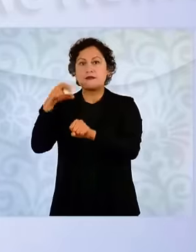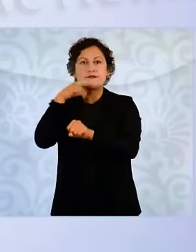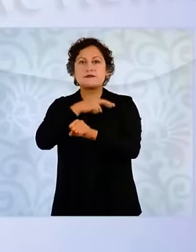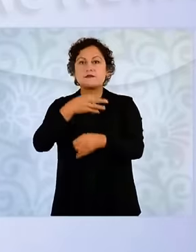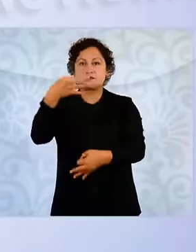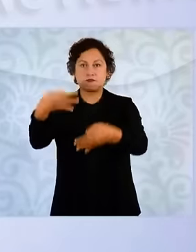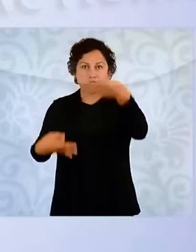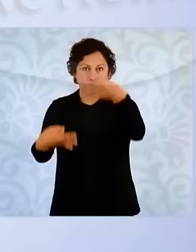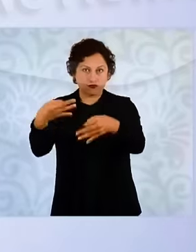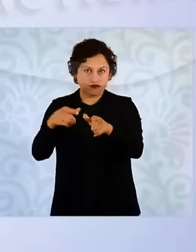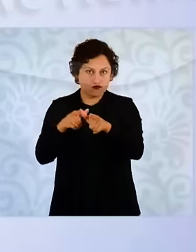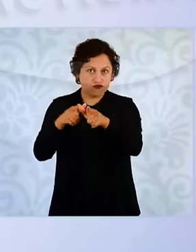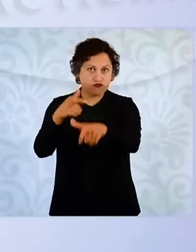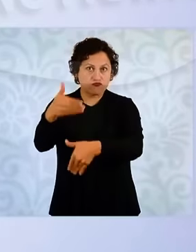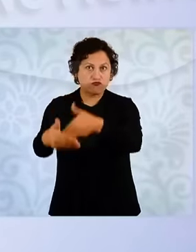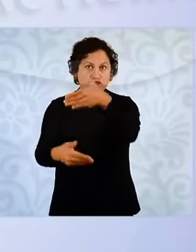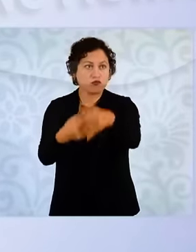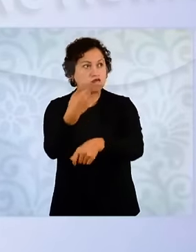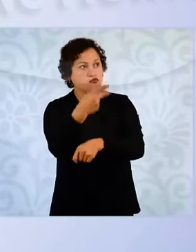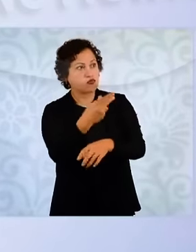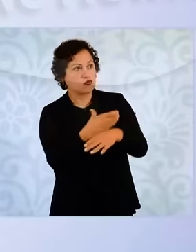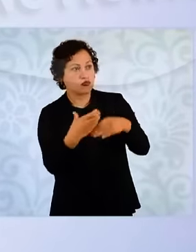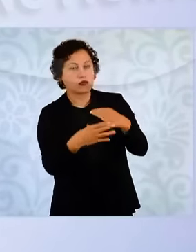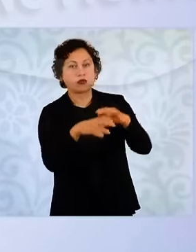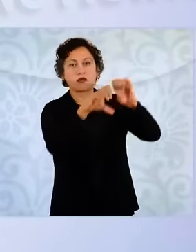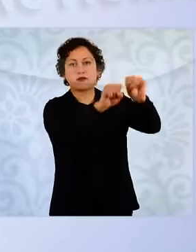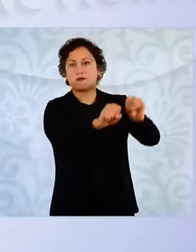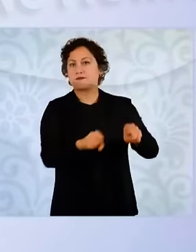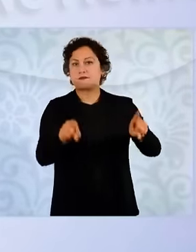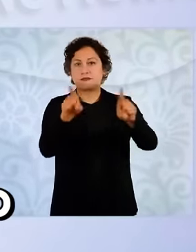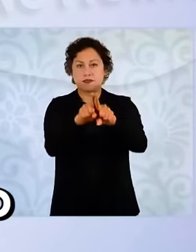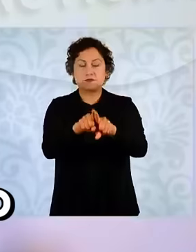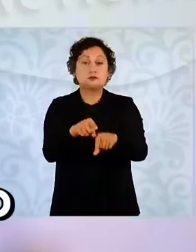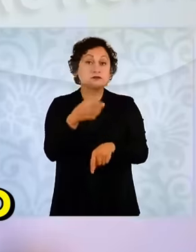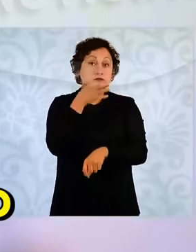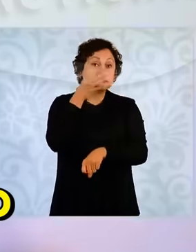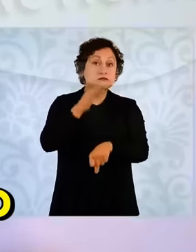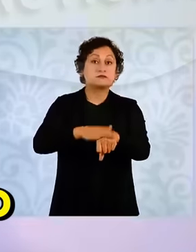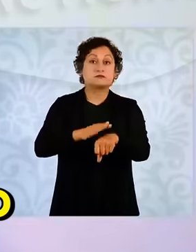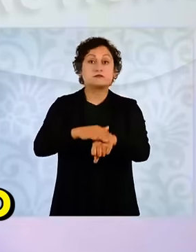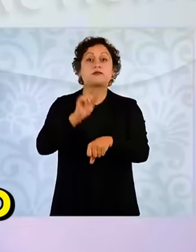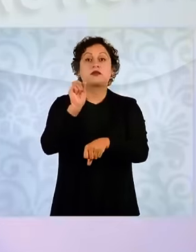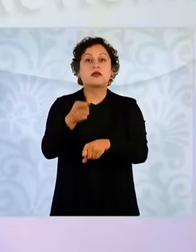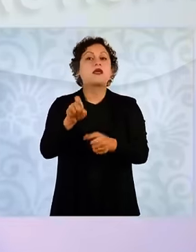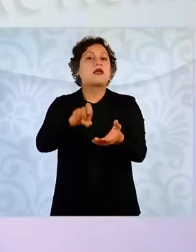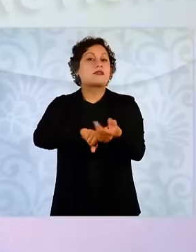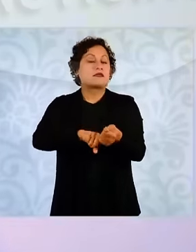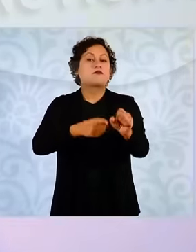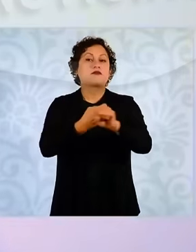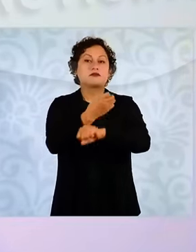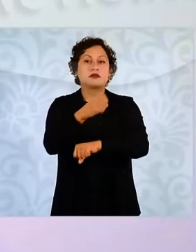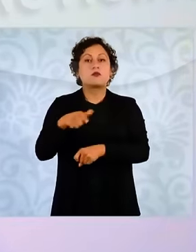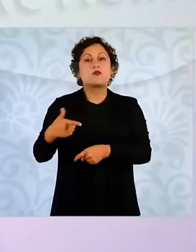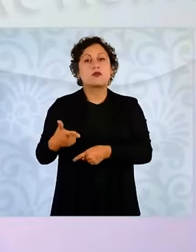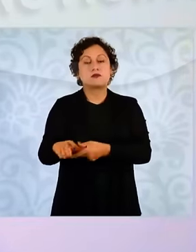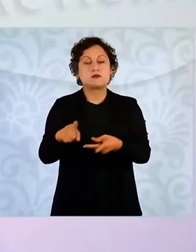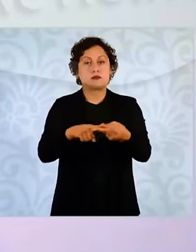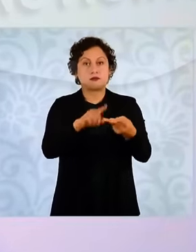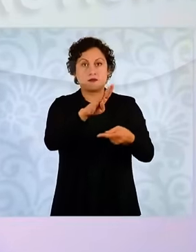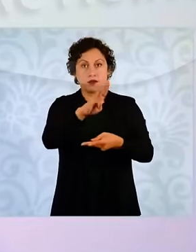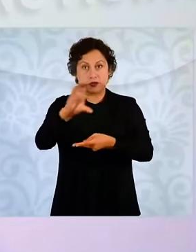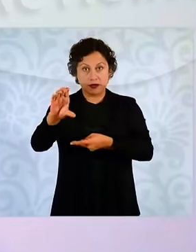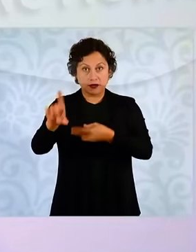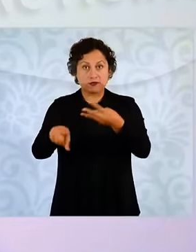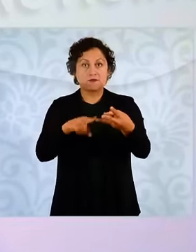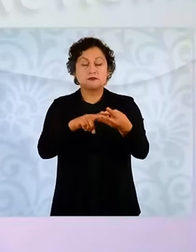asegurados. Cabe resaltar que en las entidades de mayor incidencia delictiva, como son Guanajuato, Baja California,